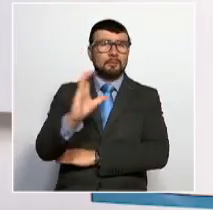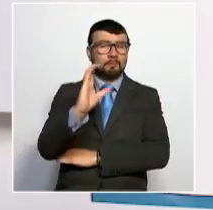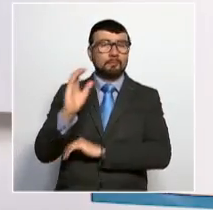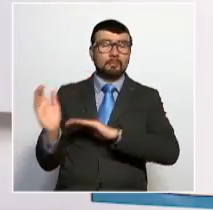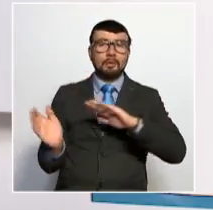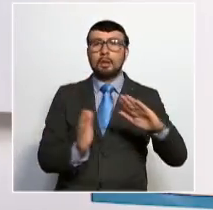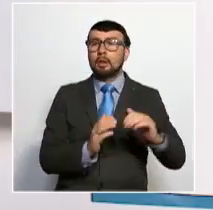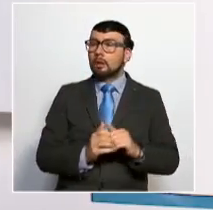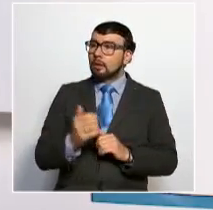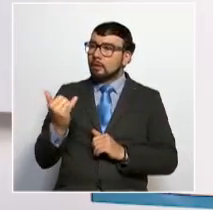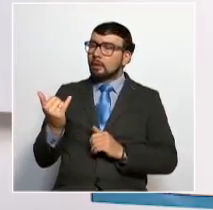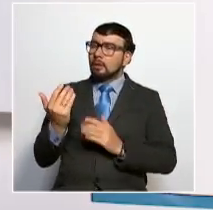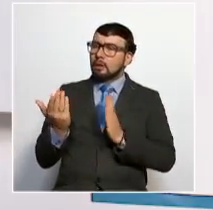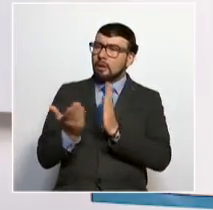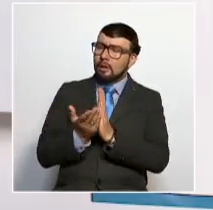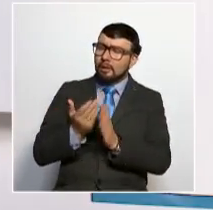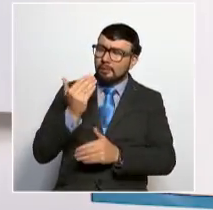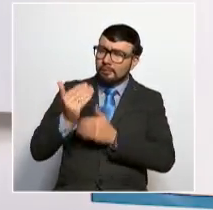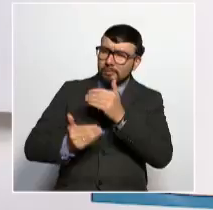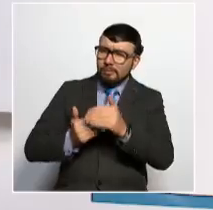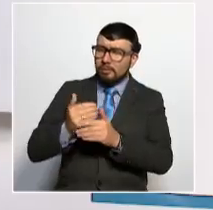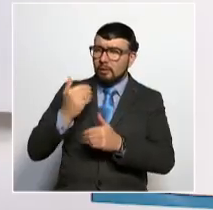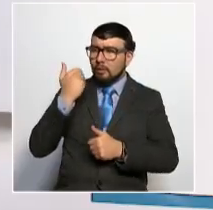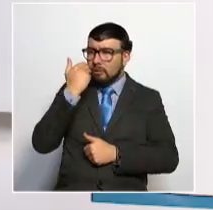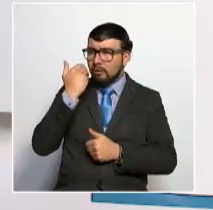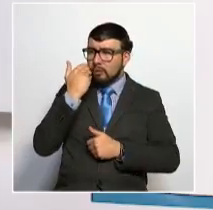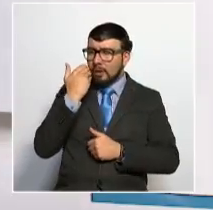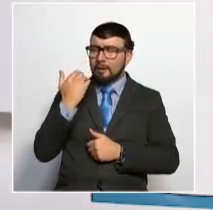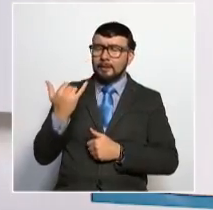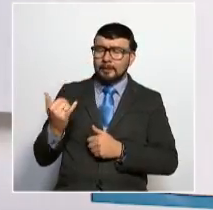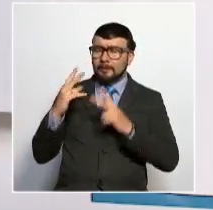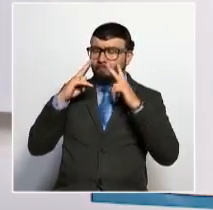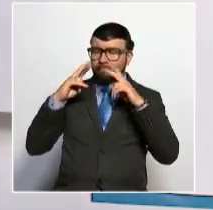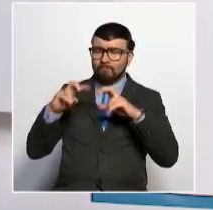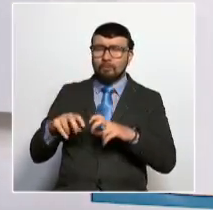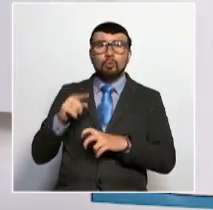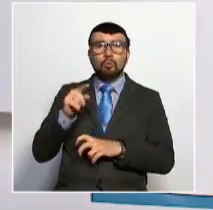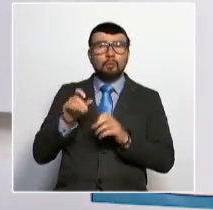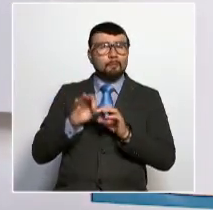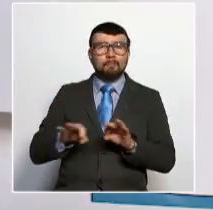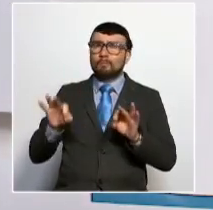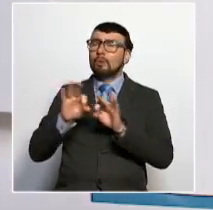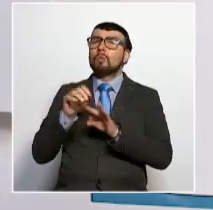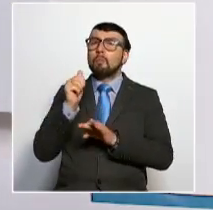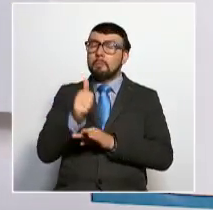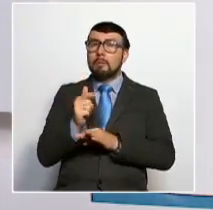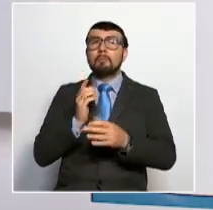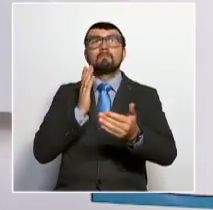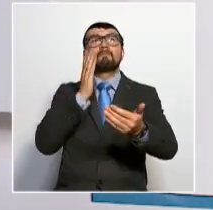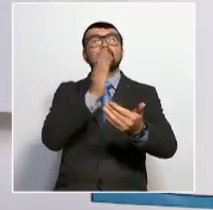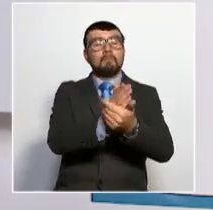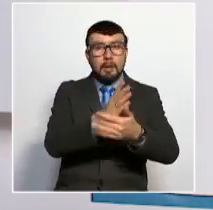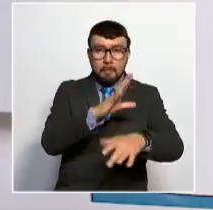enfermedad para que ustedes entiendan la importancia de la consulta médica, de evitar la